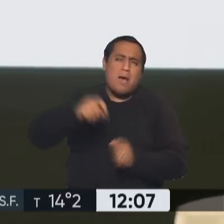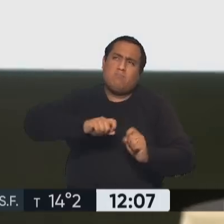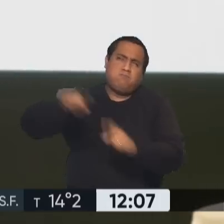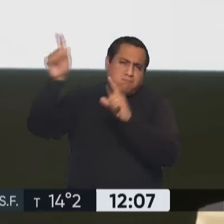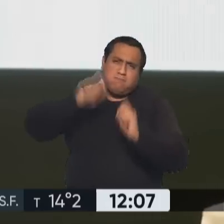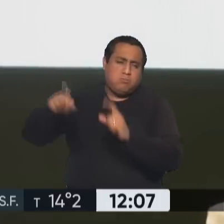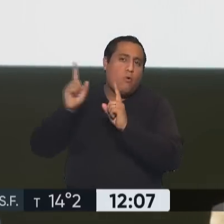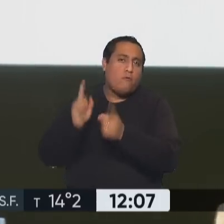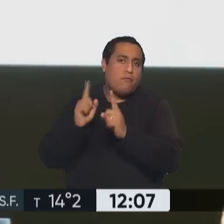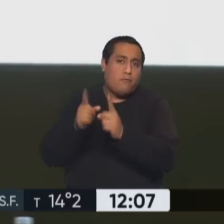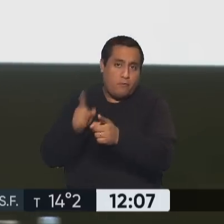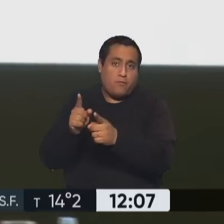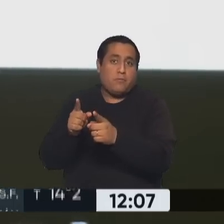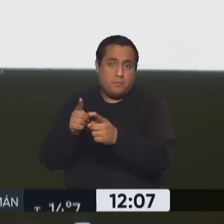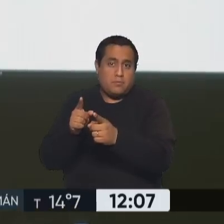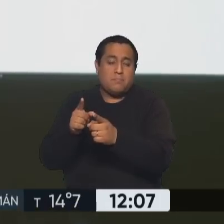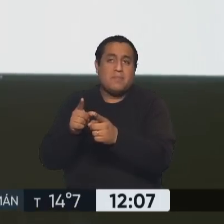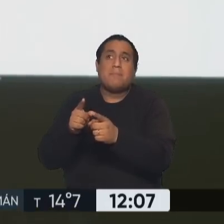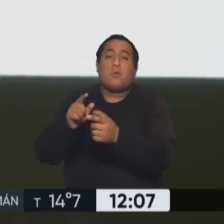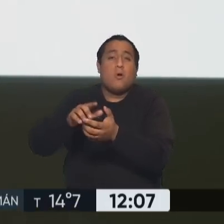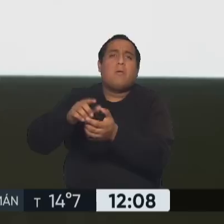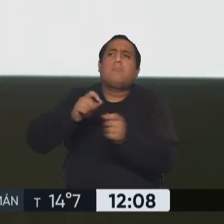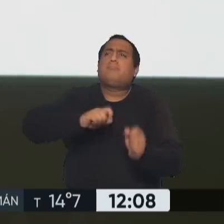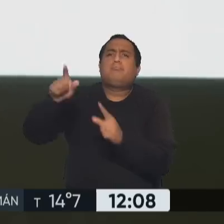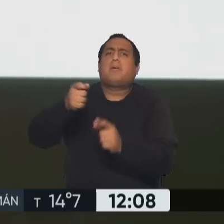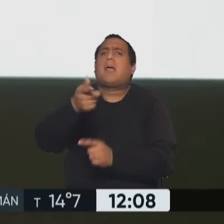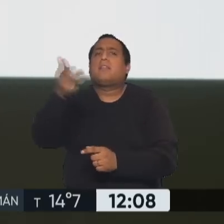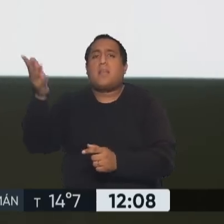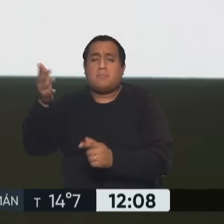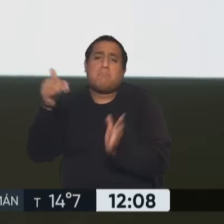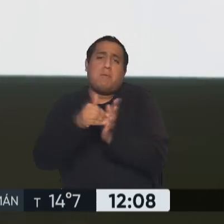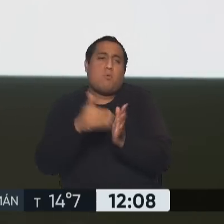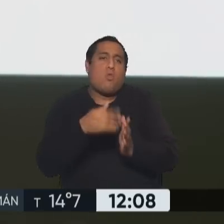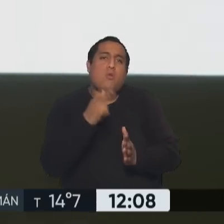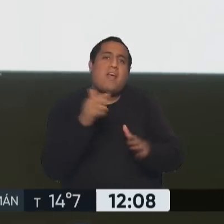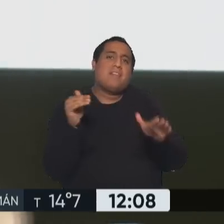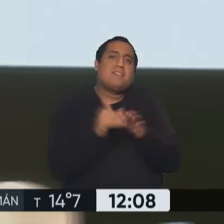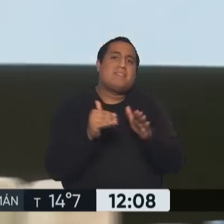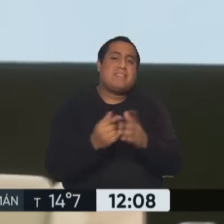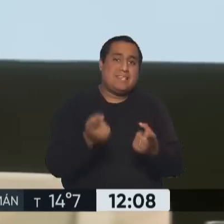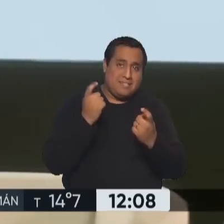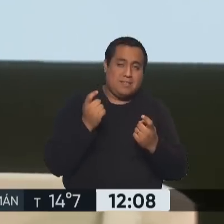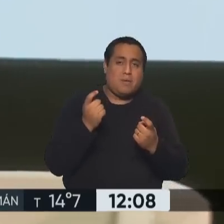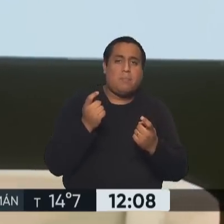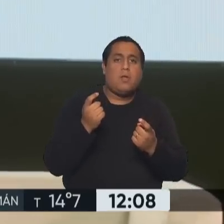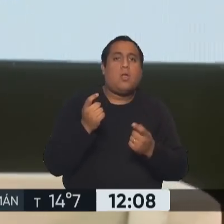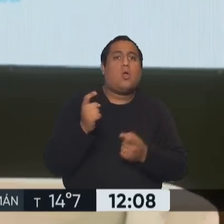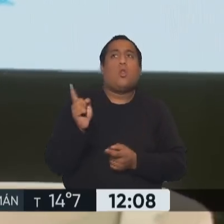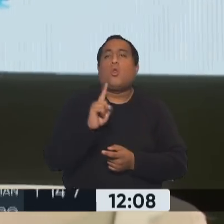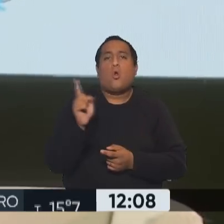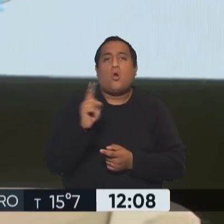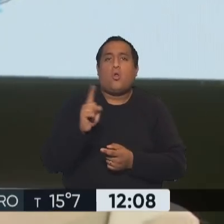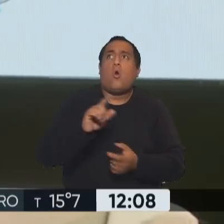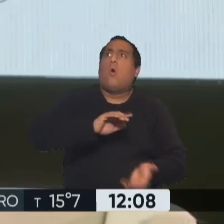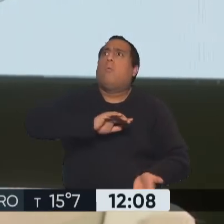con la demanda por divisas que el crecimiento económico requiere y no caer recurrentemente en situaciones de tensiones